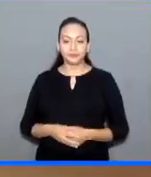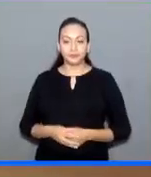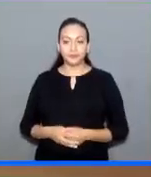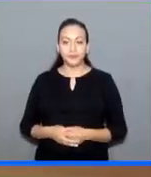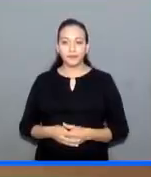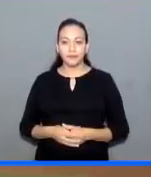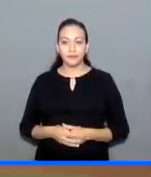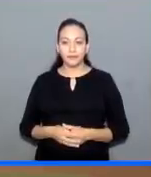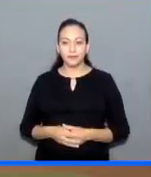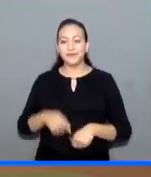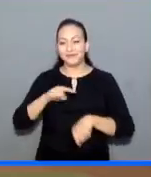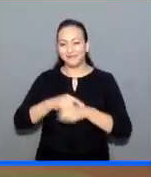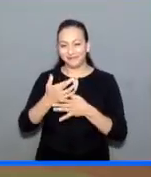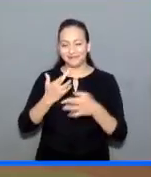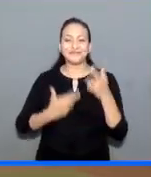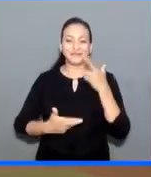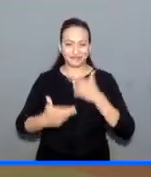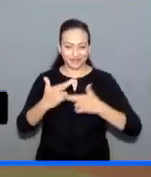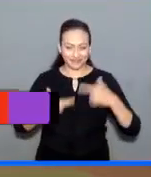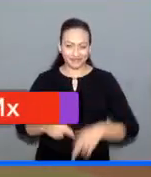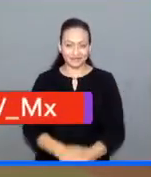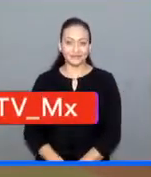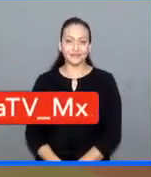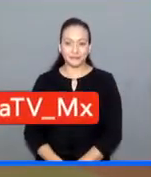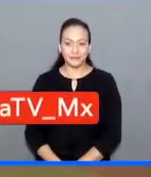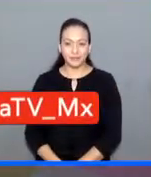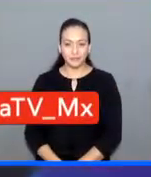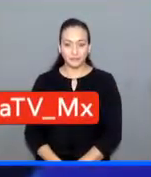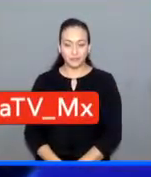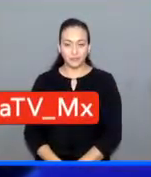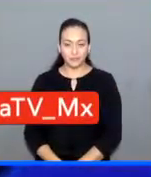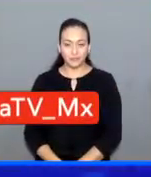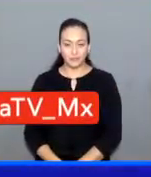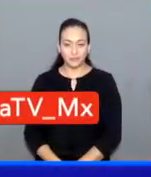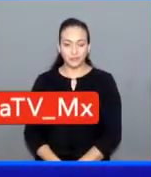Vamos a una nueva pausa y continuamos.